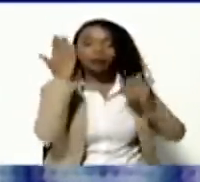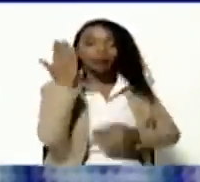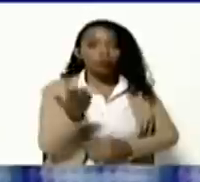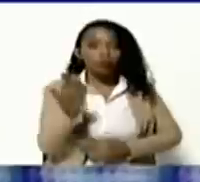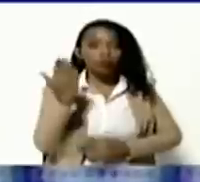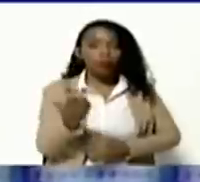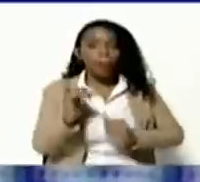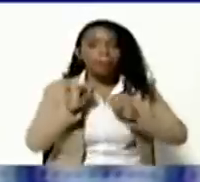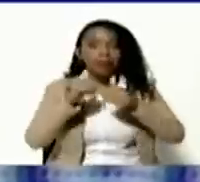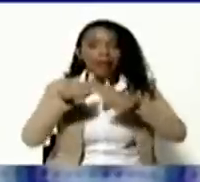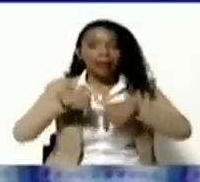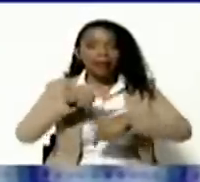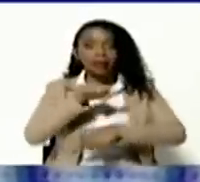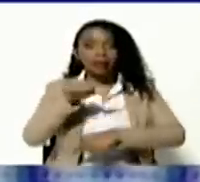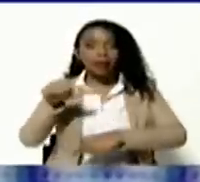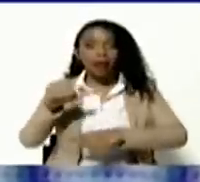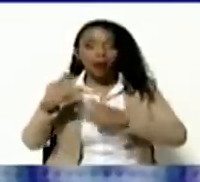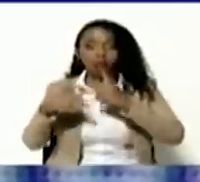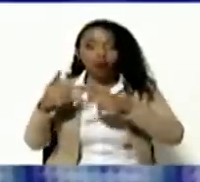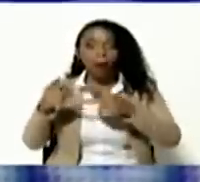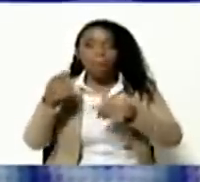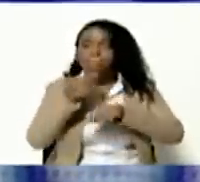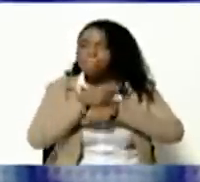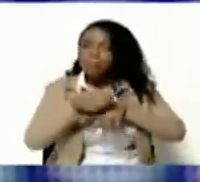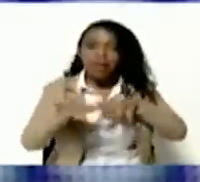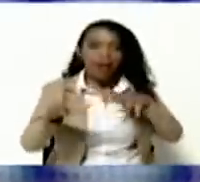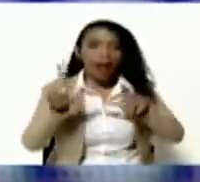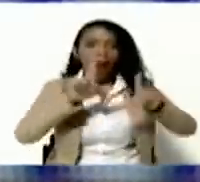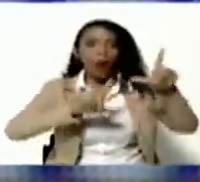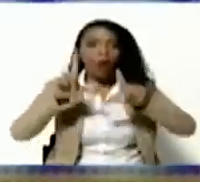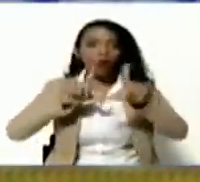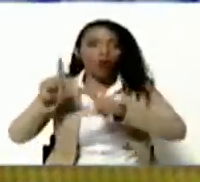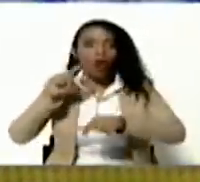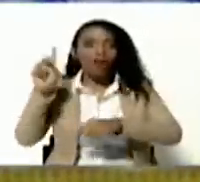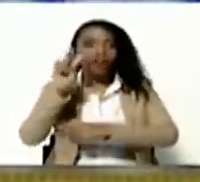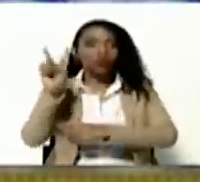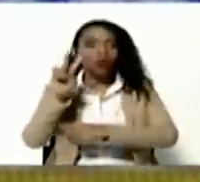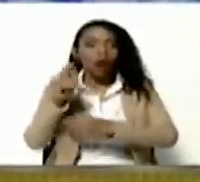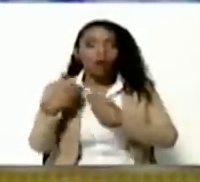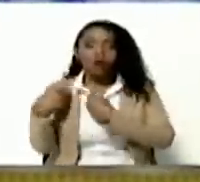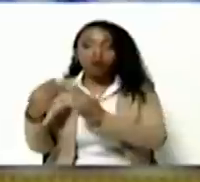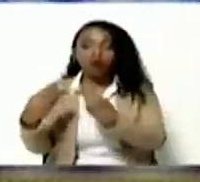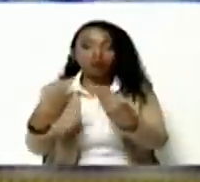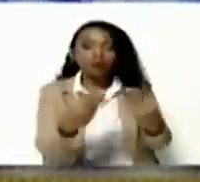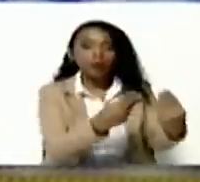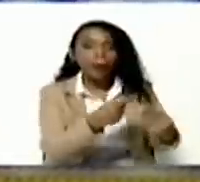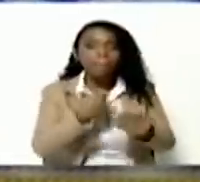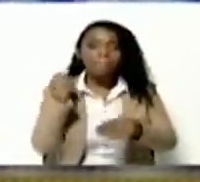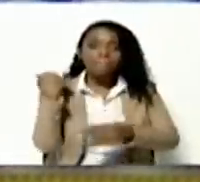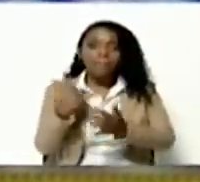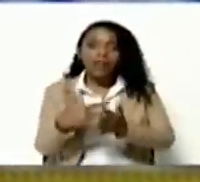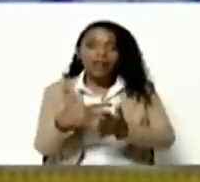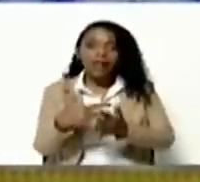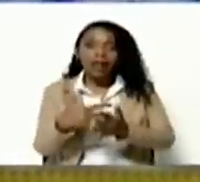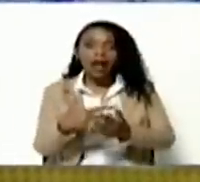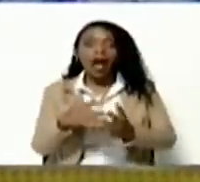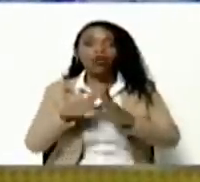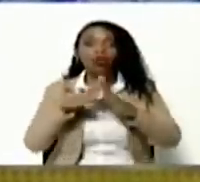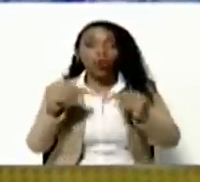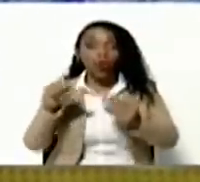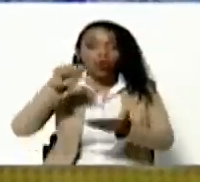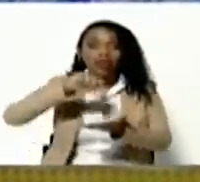empezarán desde esta semana producirse por miles en laboratorios de Venezuela y a distribuirse por miles a